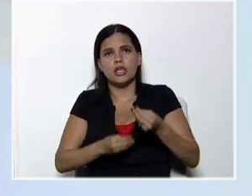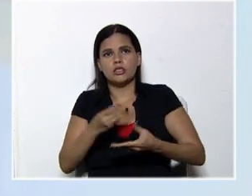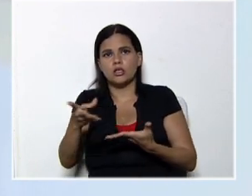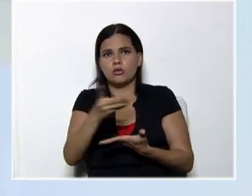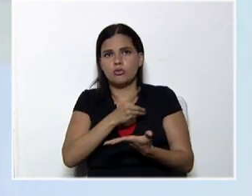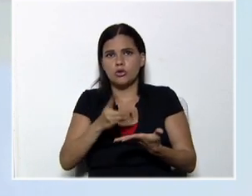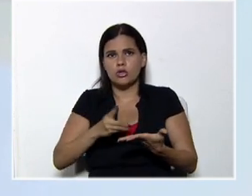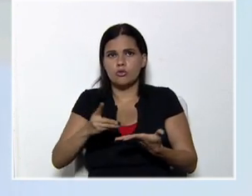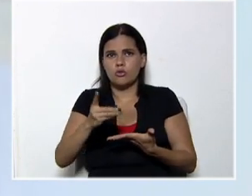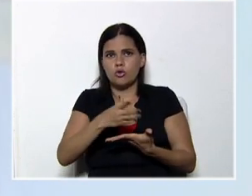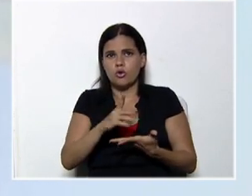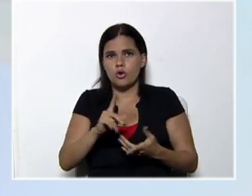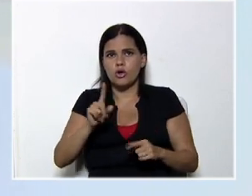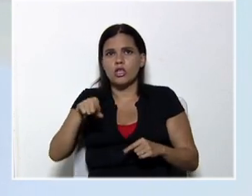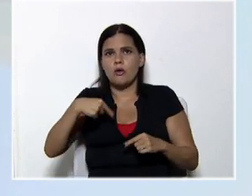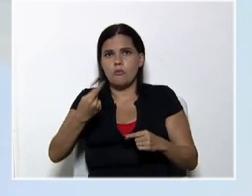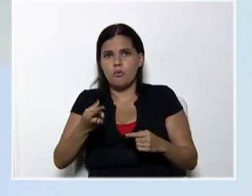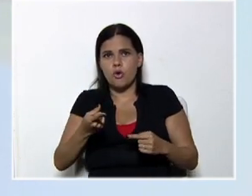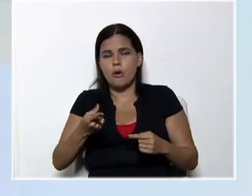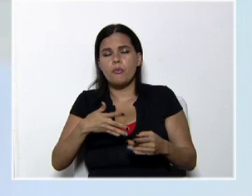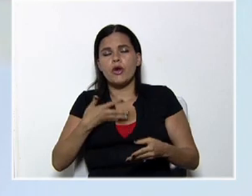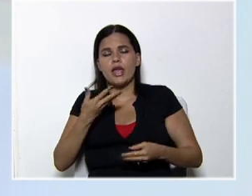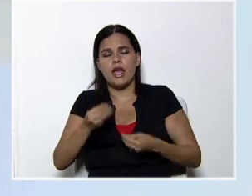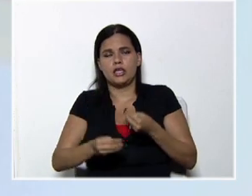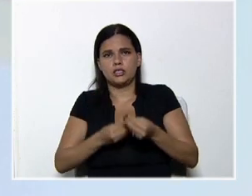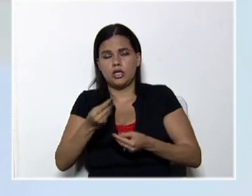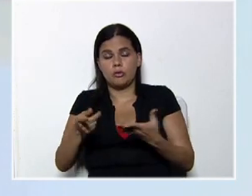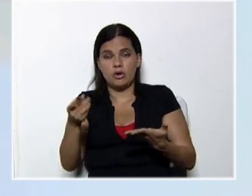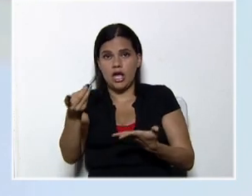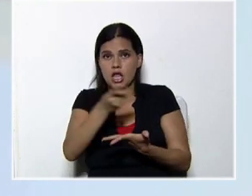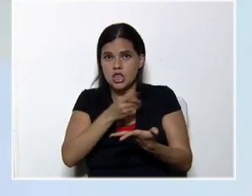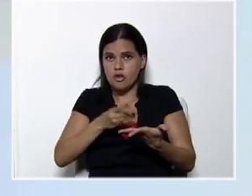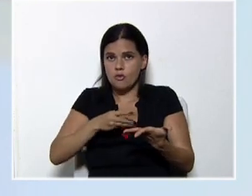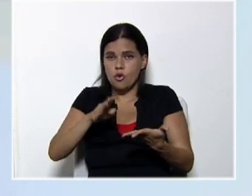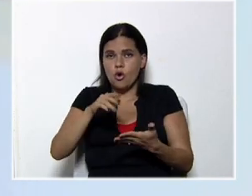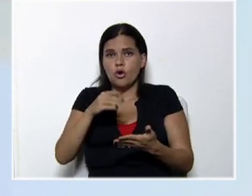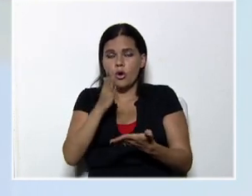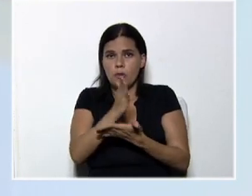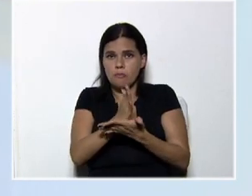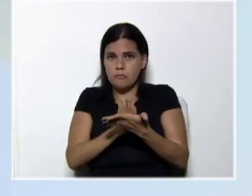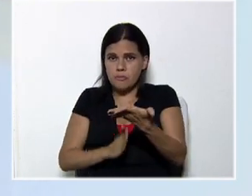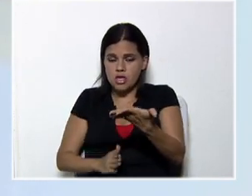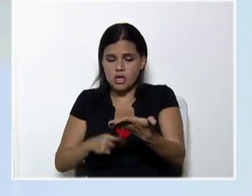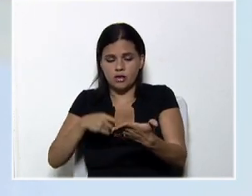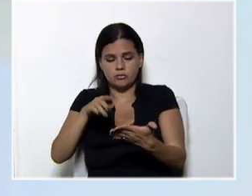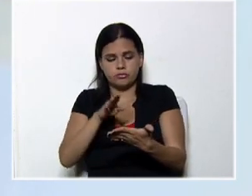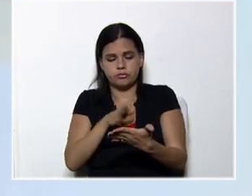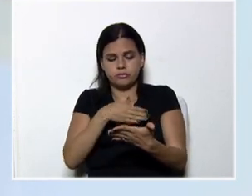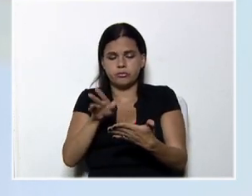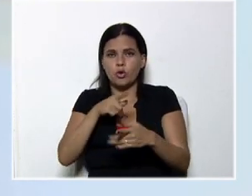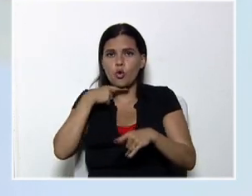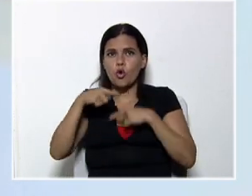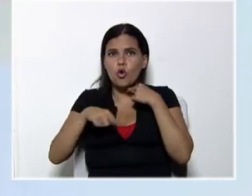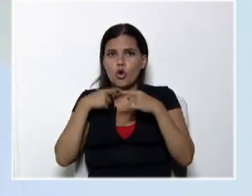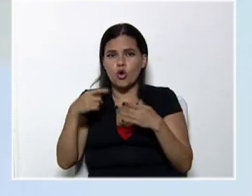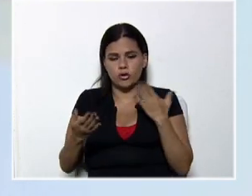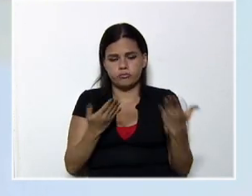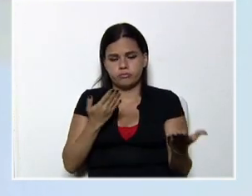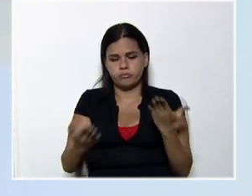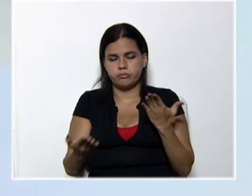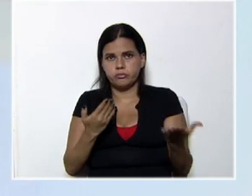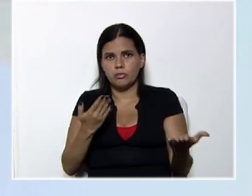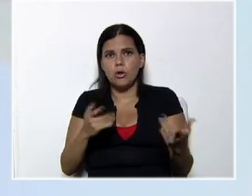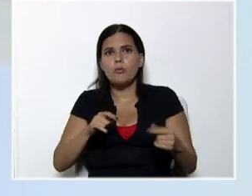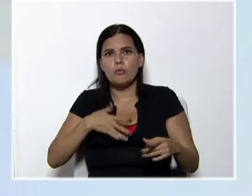a la simetría en el plano cartesiano, en lo que se refiere a los diferentes tipos de triángulos y